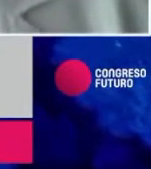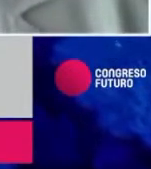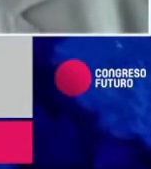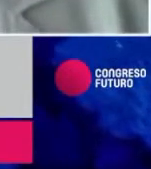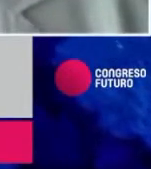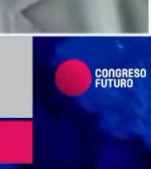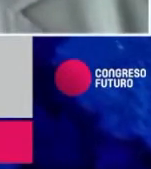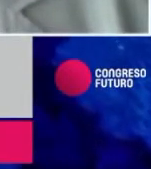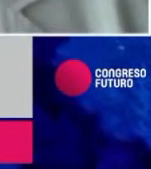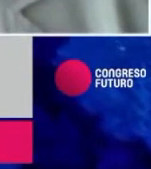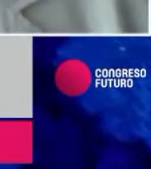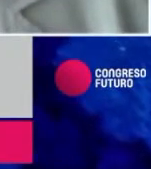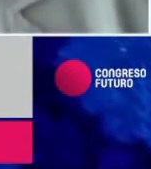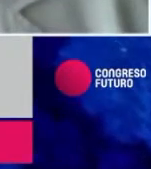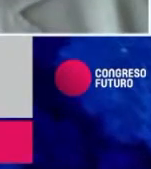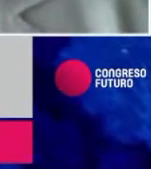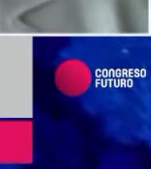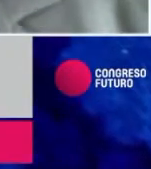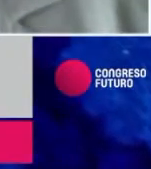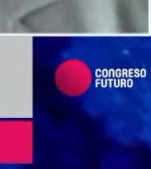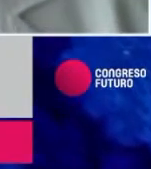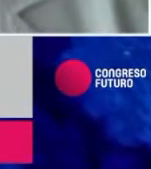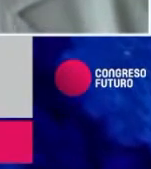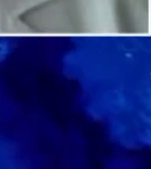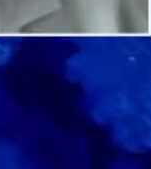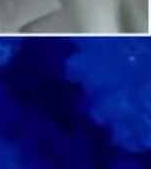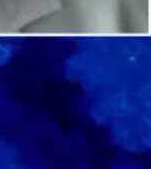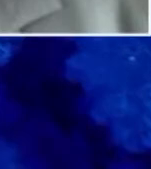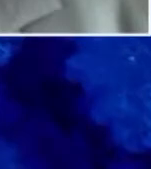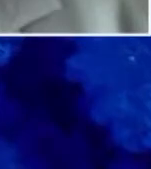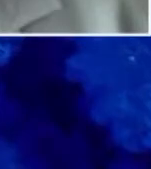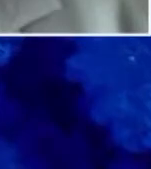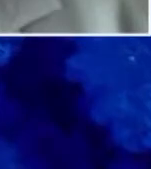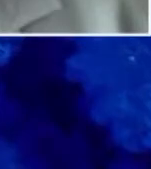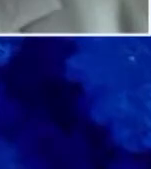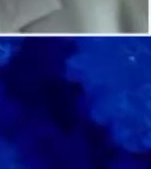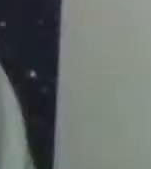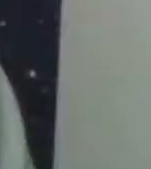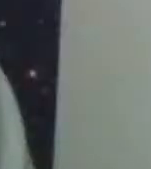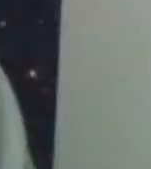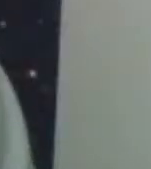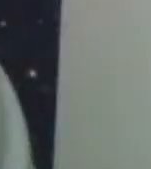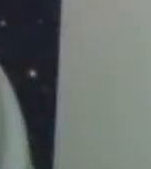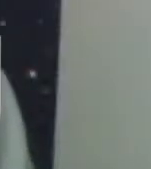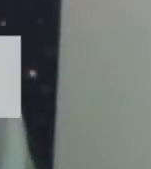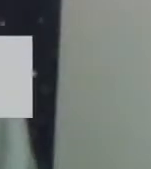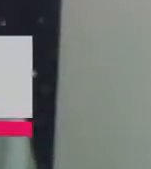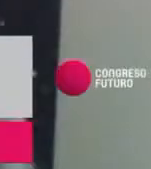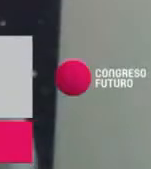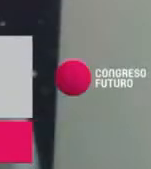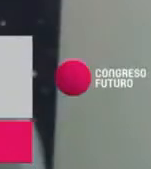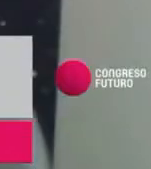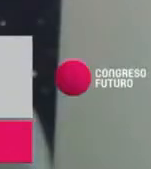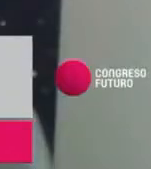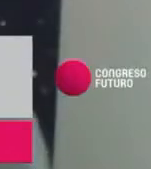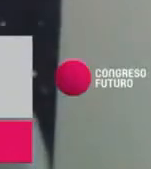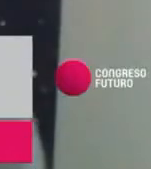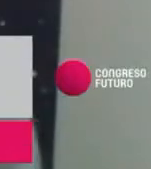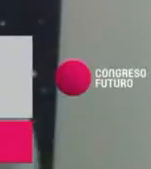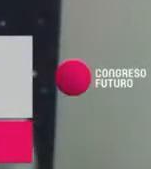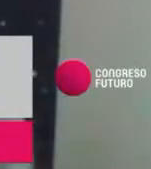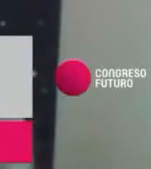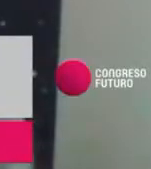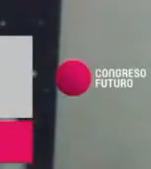creo que el Congreso del Futuro se ha presentado visualmente muy